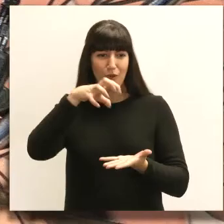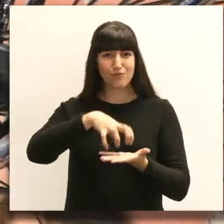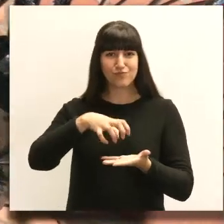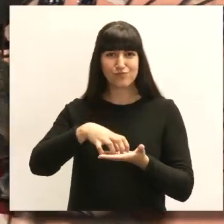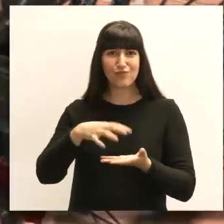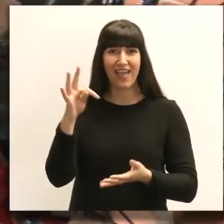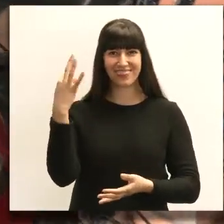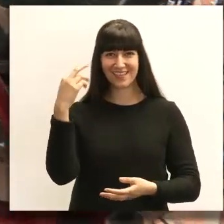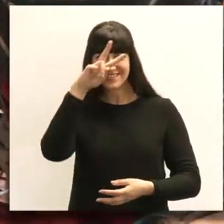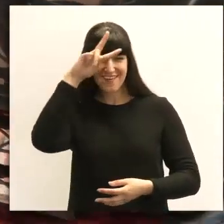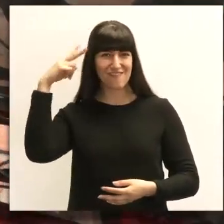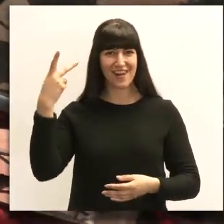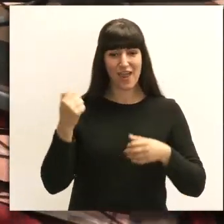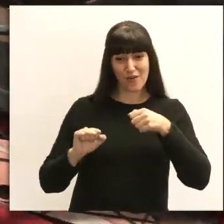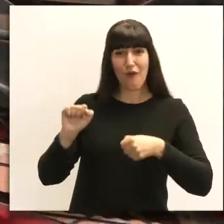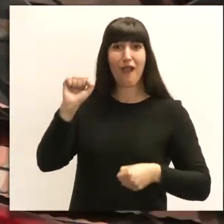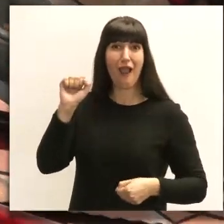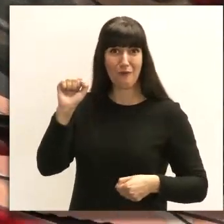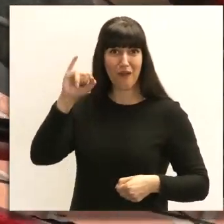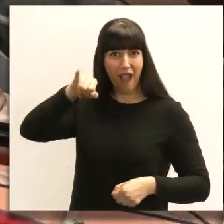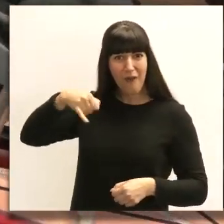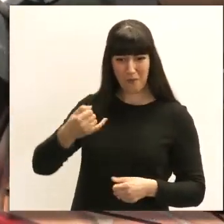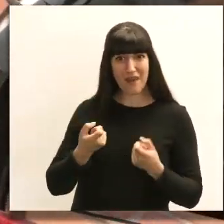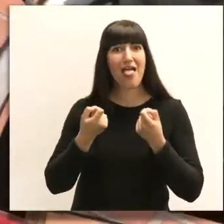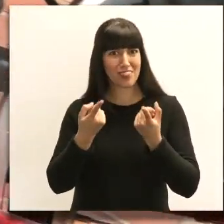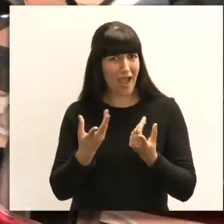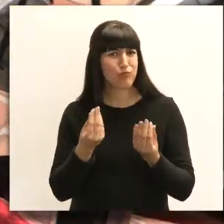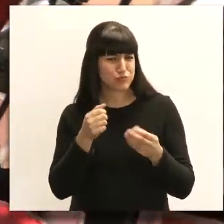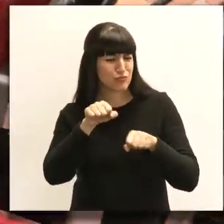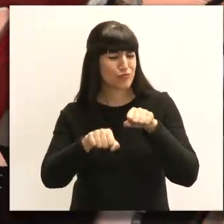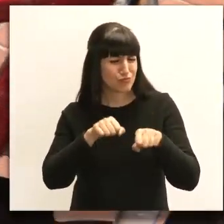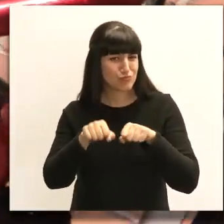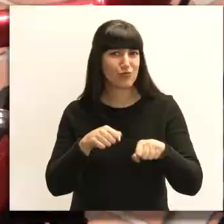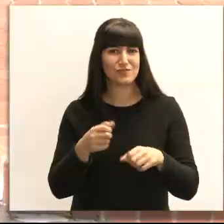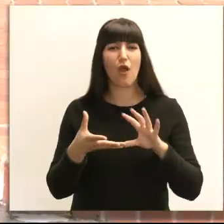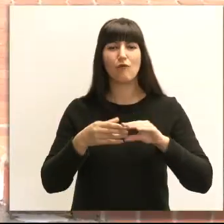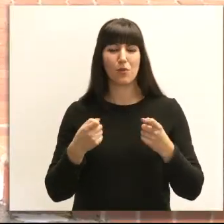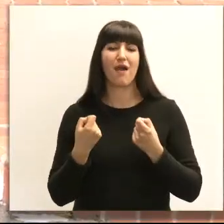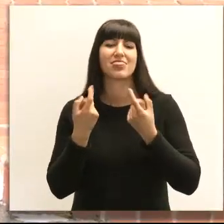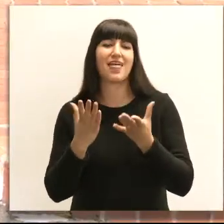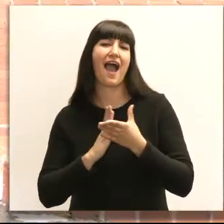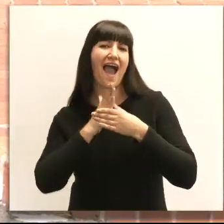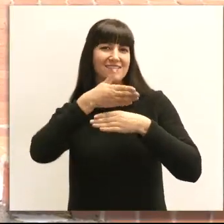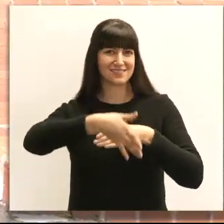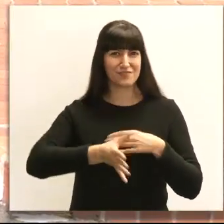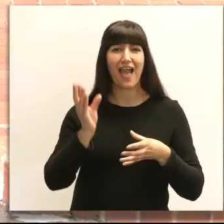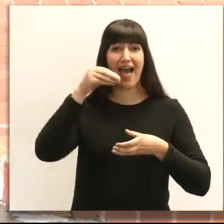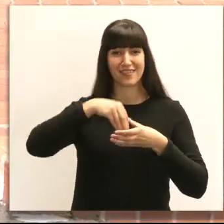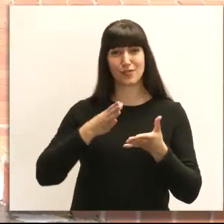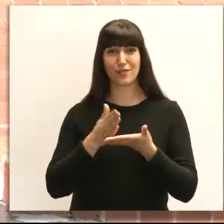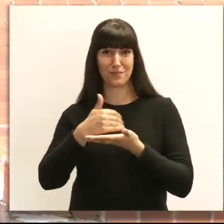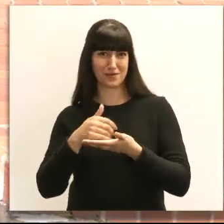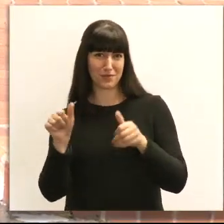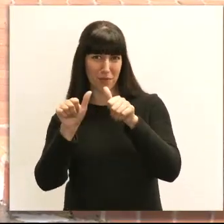Jawel, cuando se hacen los talleres de verano, se utilizan muchísimo, así que bueno, es un aporte más para la accesibilidad y para